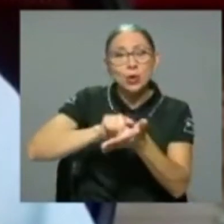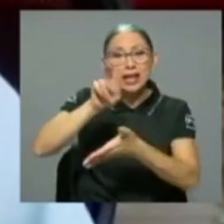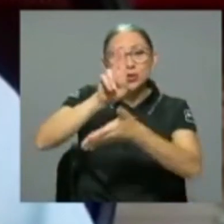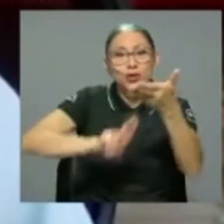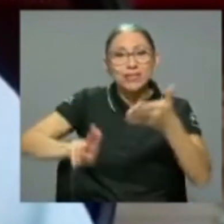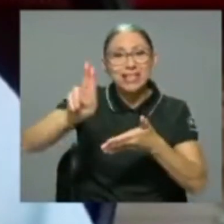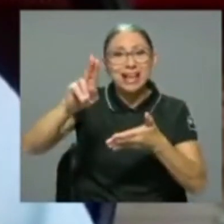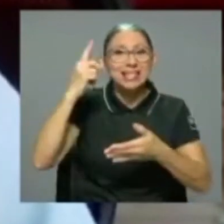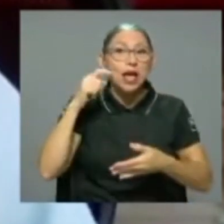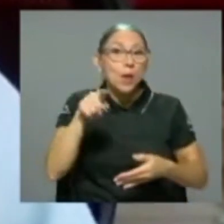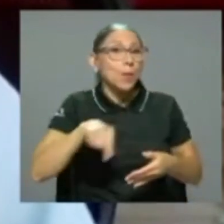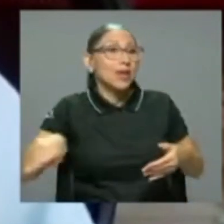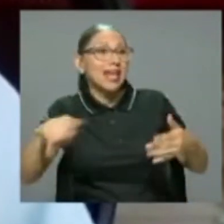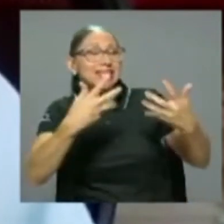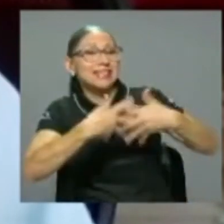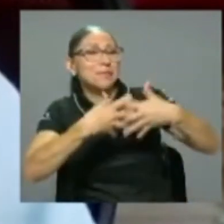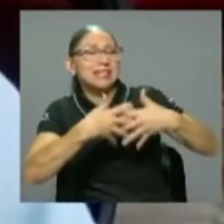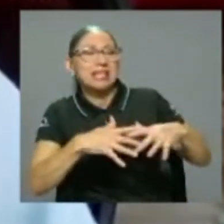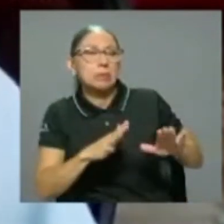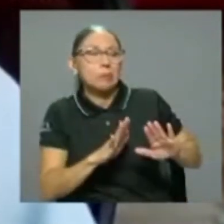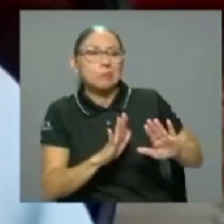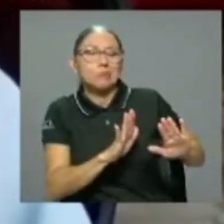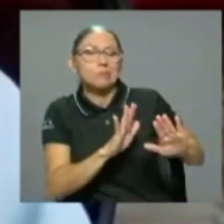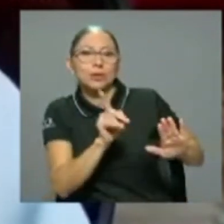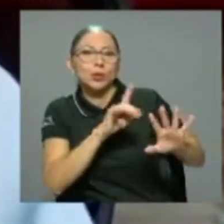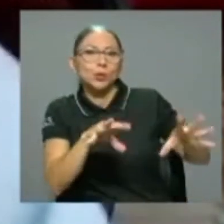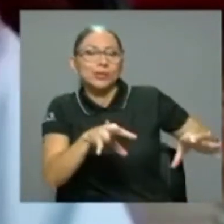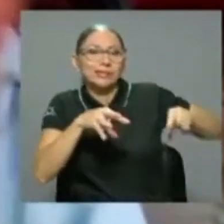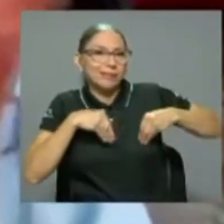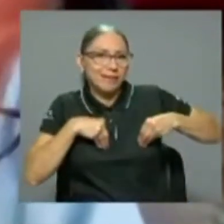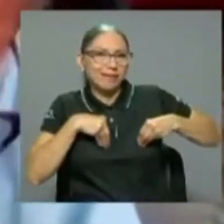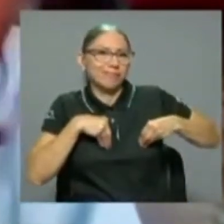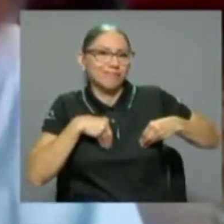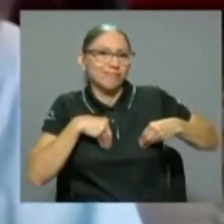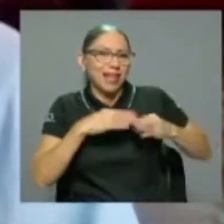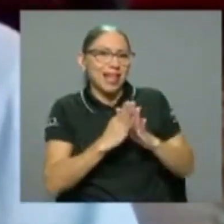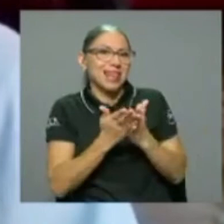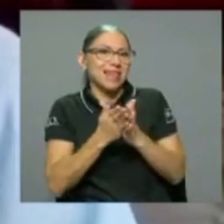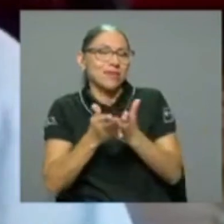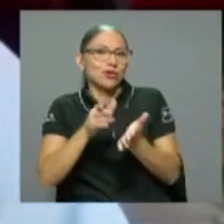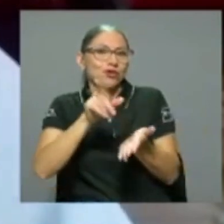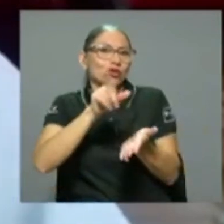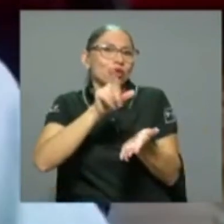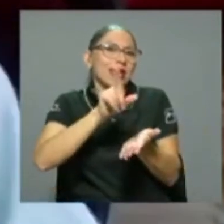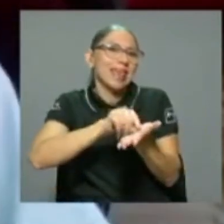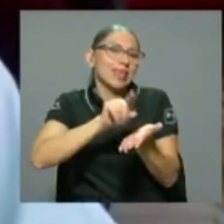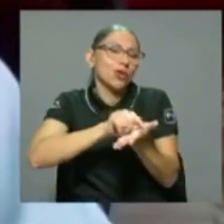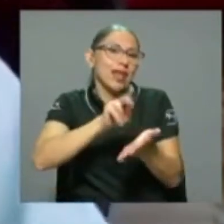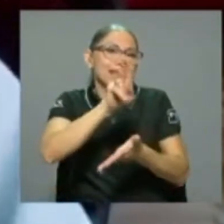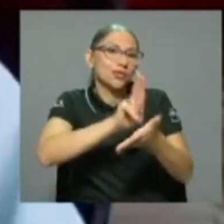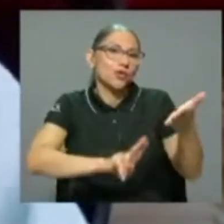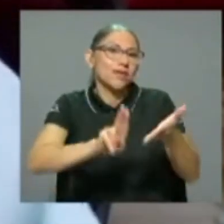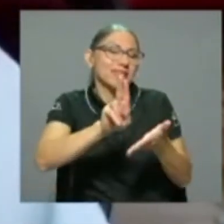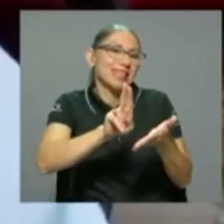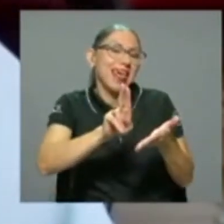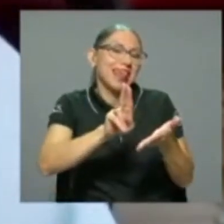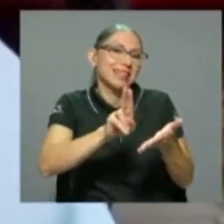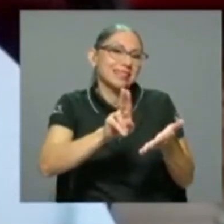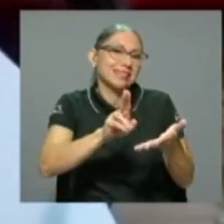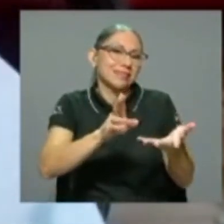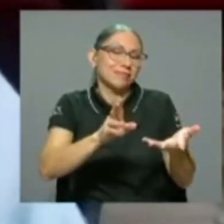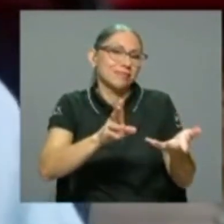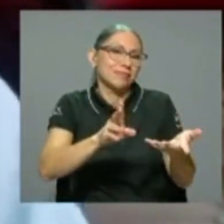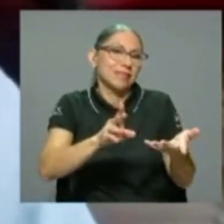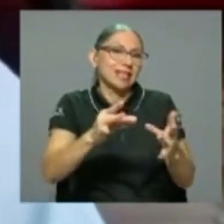las editoriales nacionales y sobre todo de las estatales. Enfrentado a ese problema, se me ocurrió proponer una